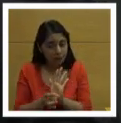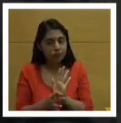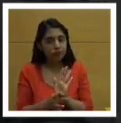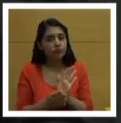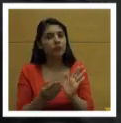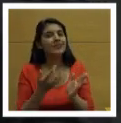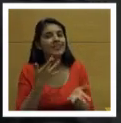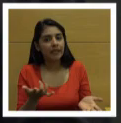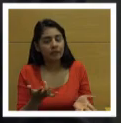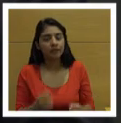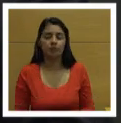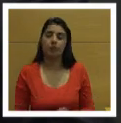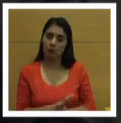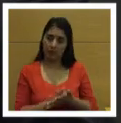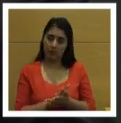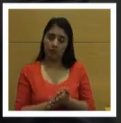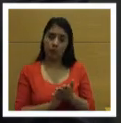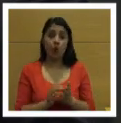la edad,